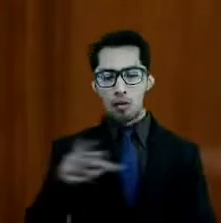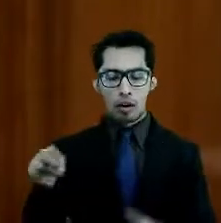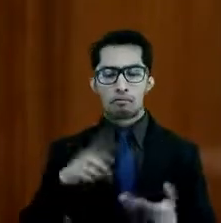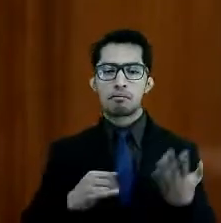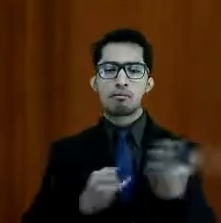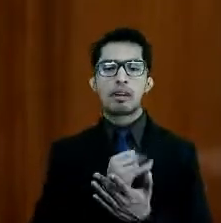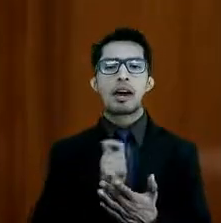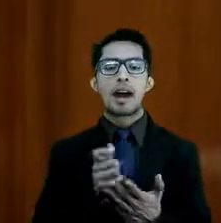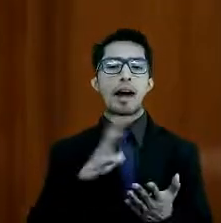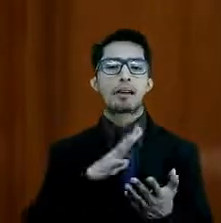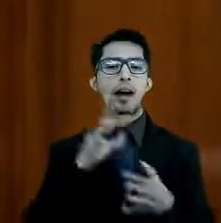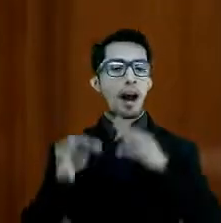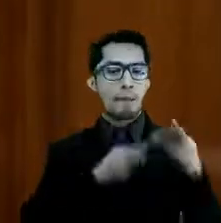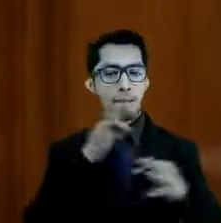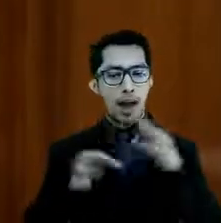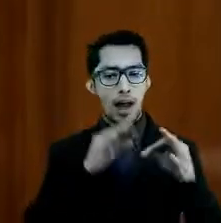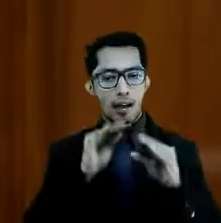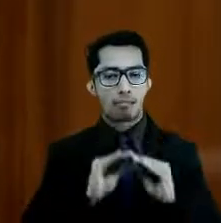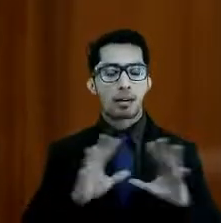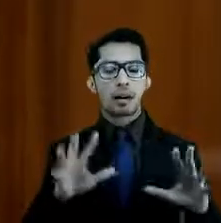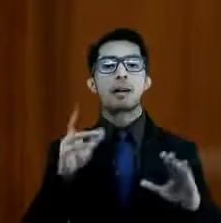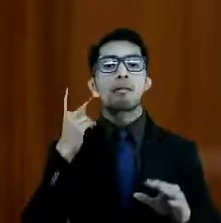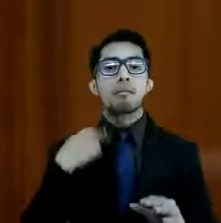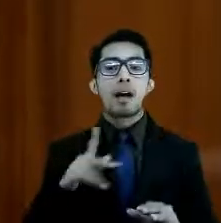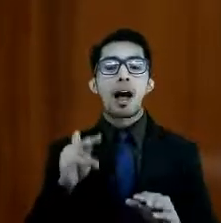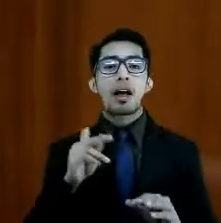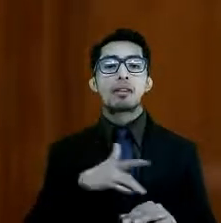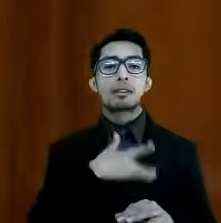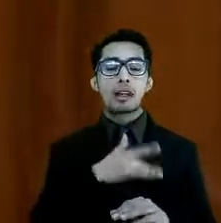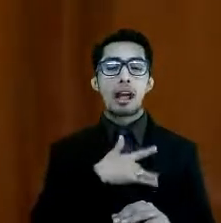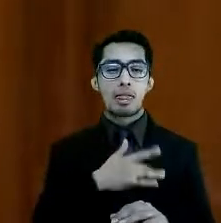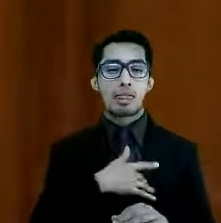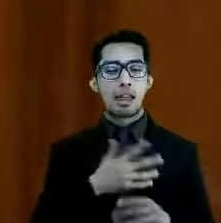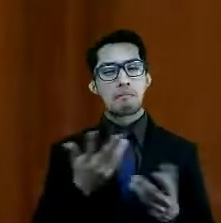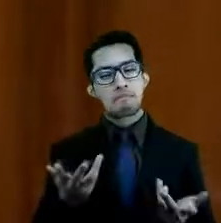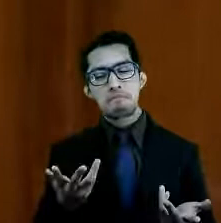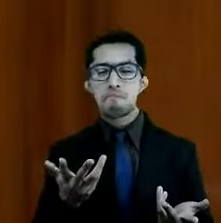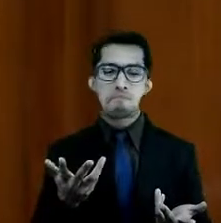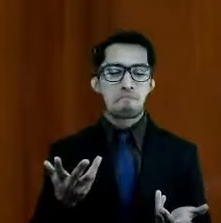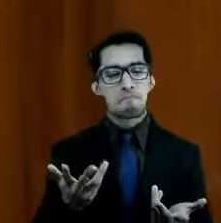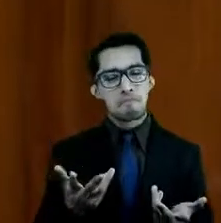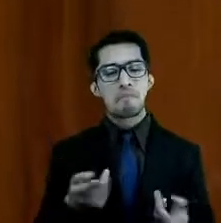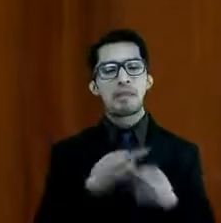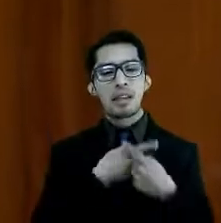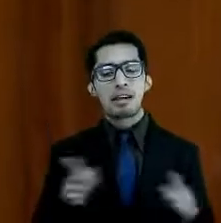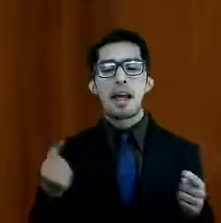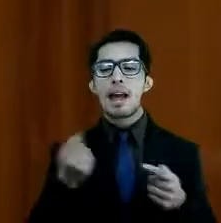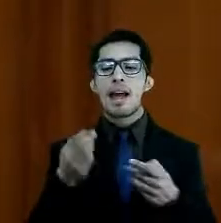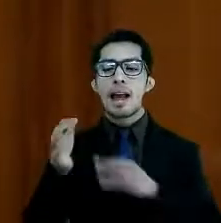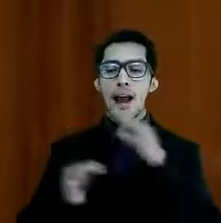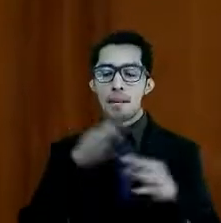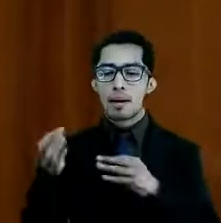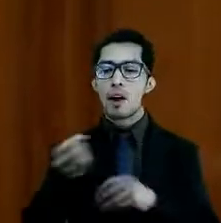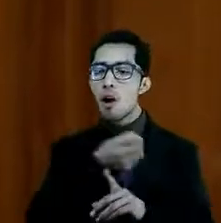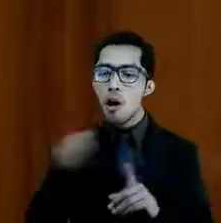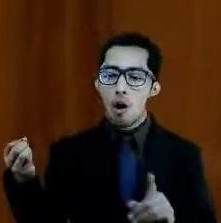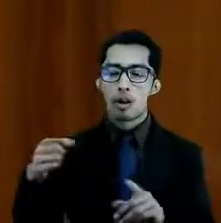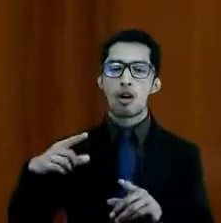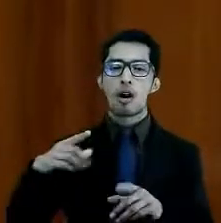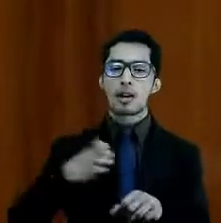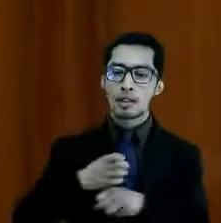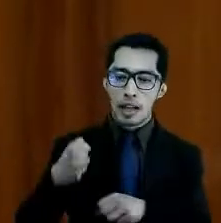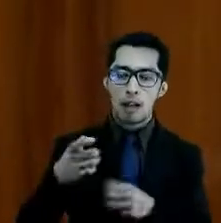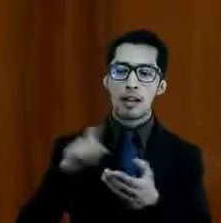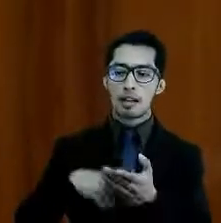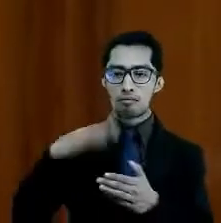una campaña. Pero ese impacto no es lo mismo que si fuera una campaña organizada desde el Estado y